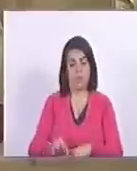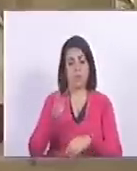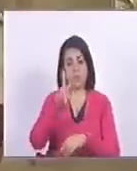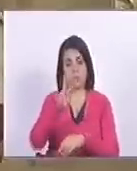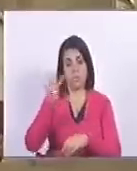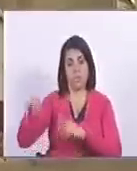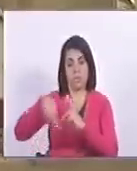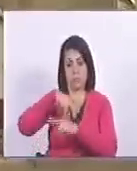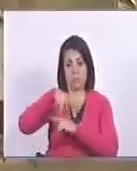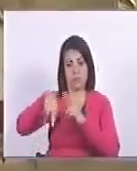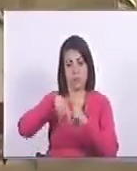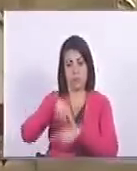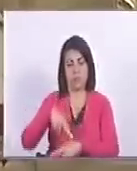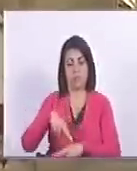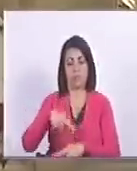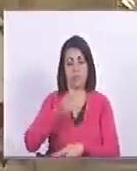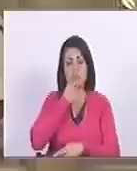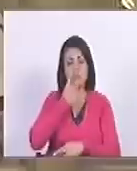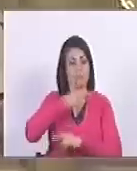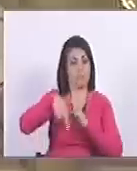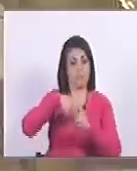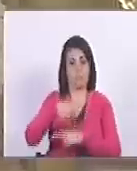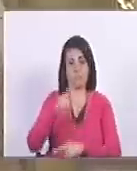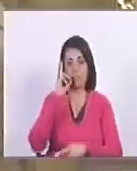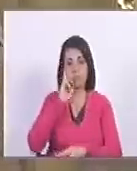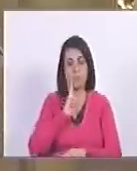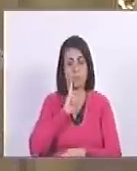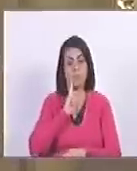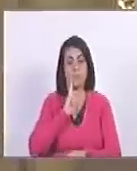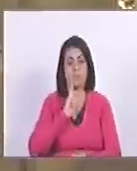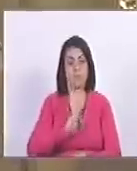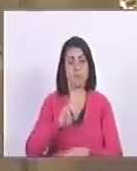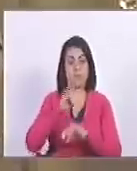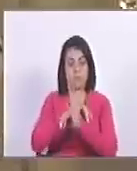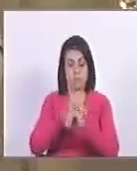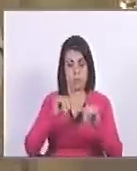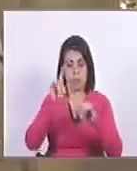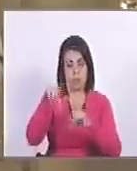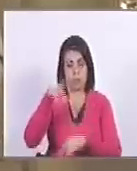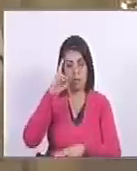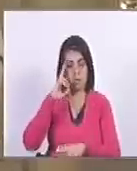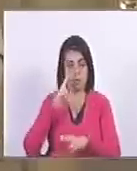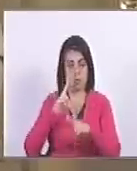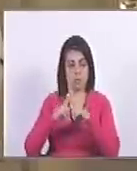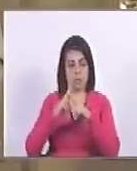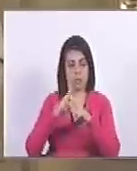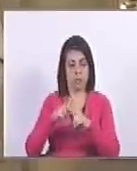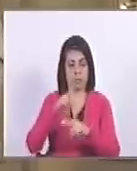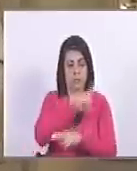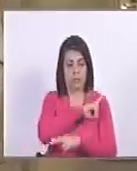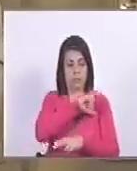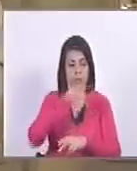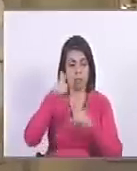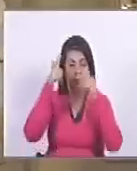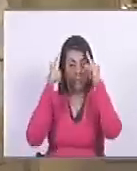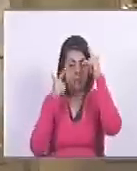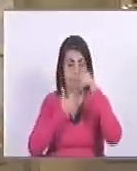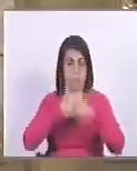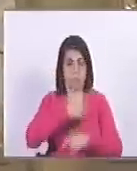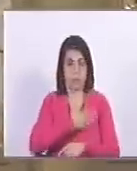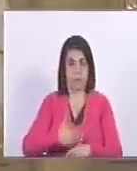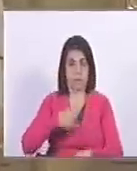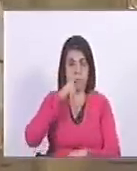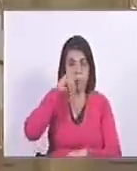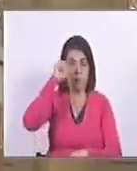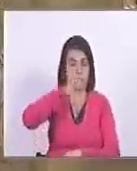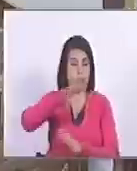y 24 de nuestra hermosa revolución bolivariana. Y con esto también rindo a mi tributo a mi comandante Hugo Chávez, nuestro presidente Nicolás